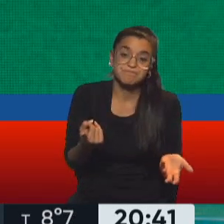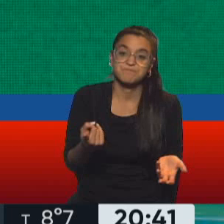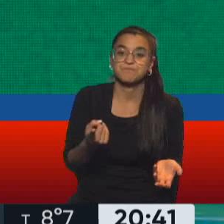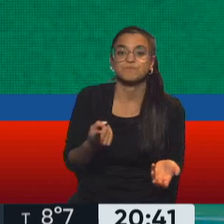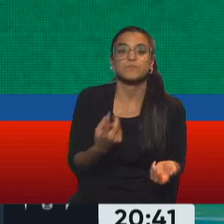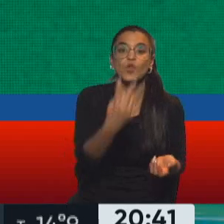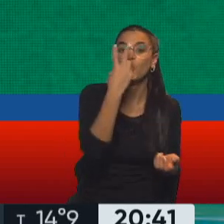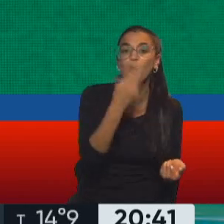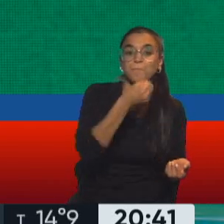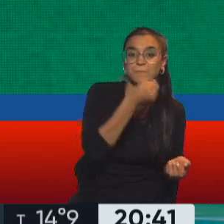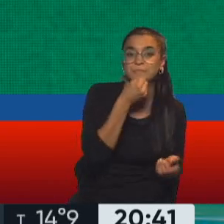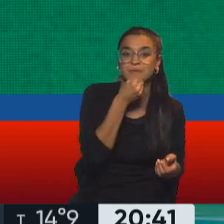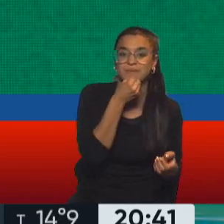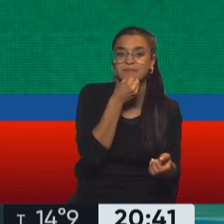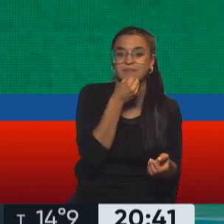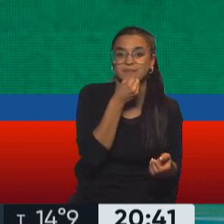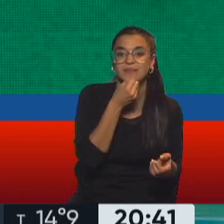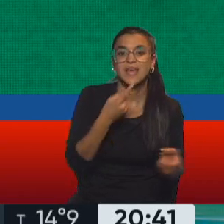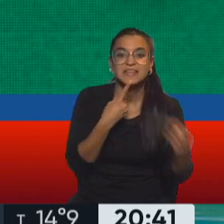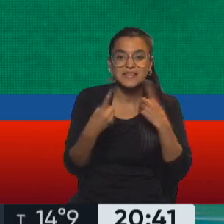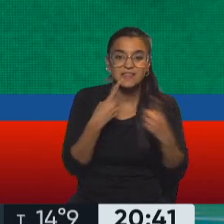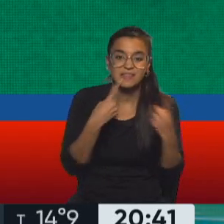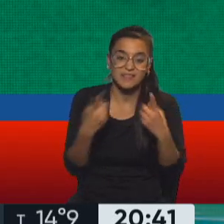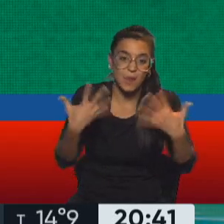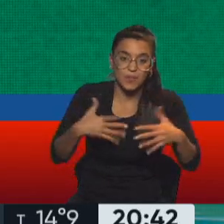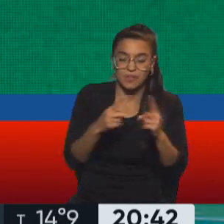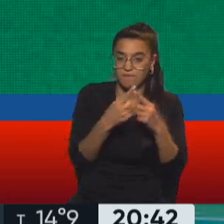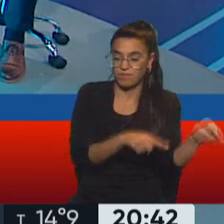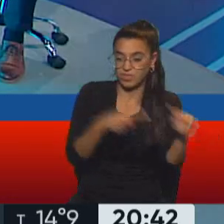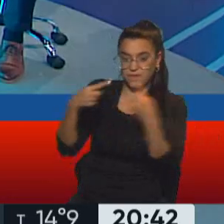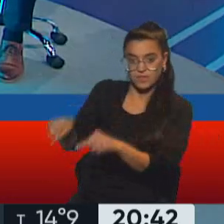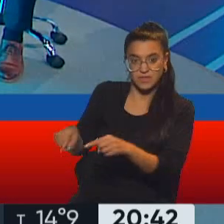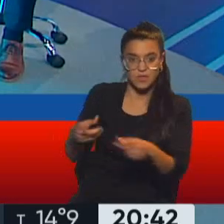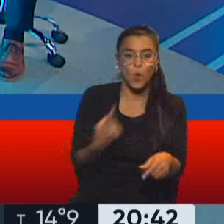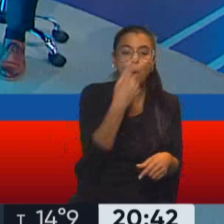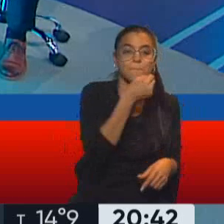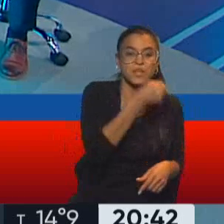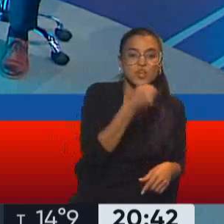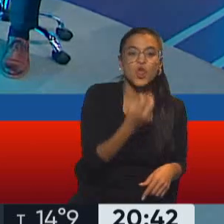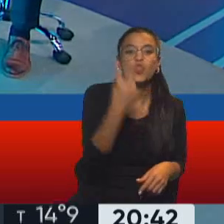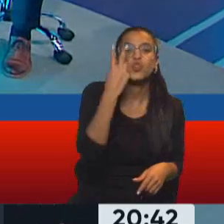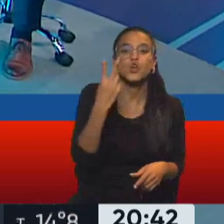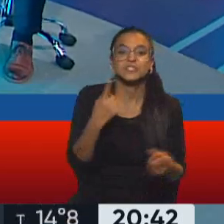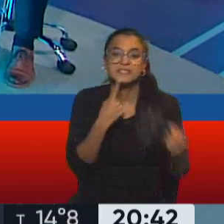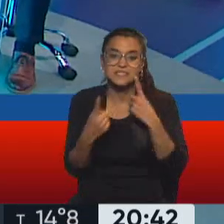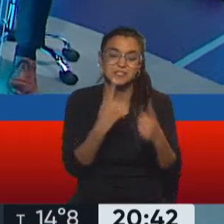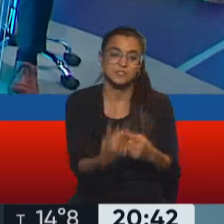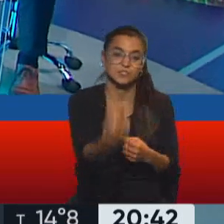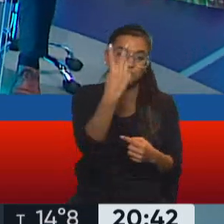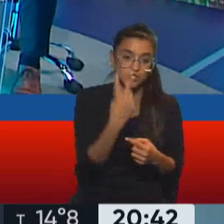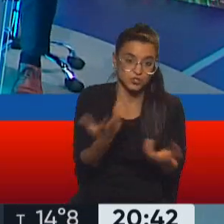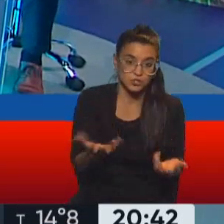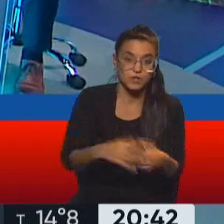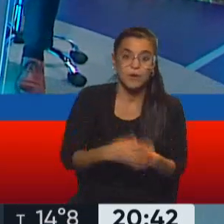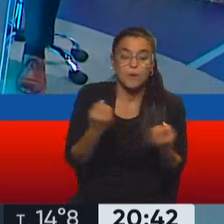son dos periodistas, entrevistas extremas, diríamos, Sí, ¿no? bueno, Hay una ahí comparación tenés un periodista y 2 entrevistados. Claro.